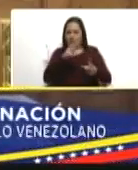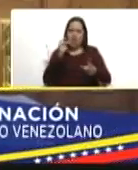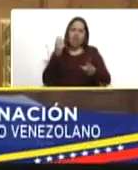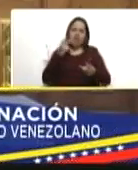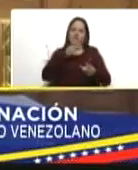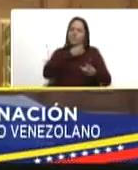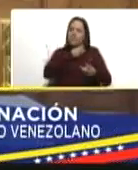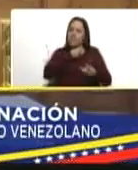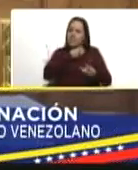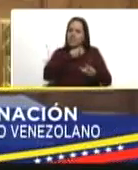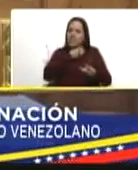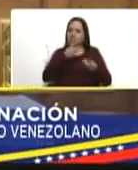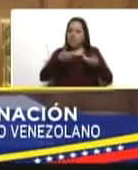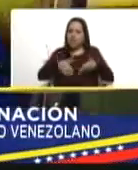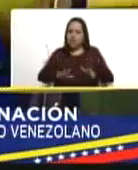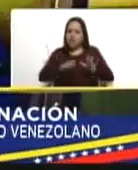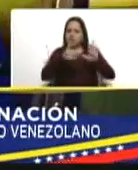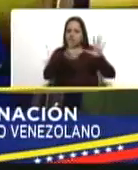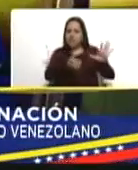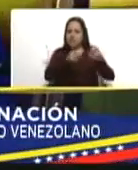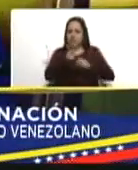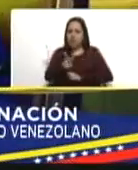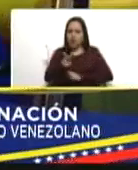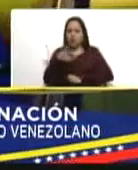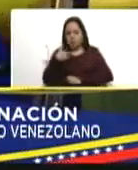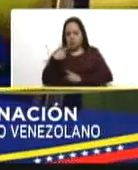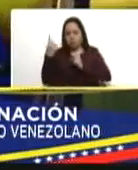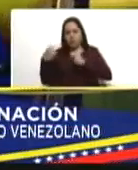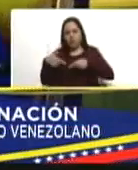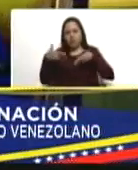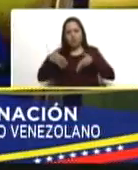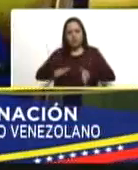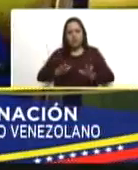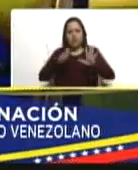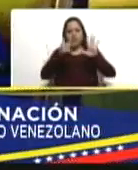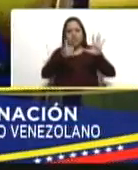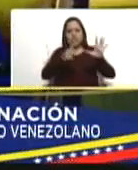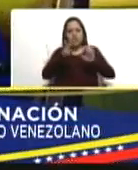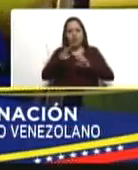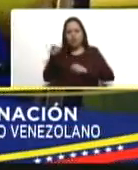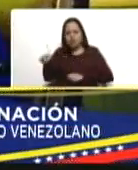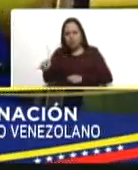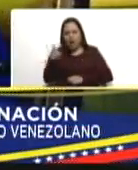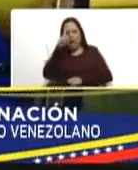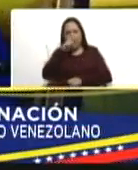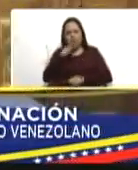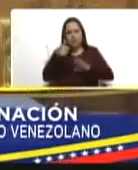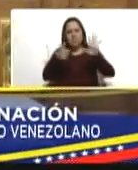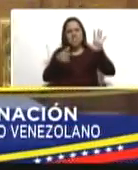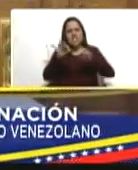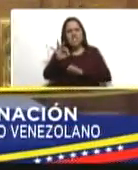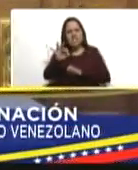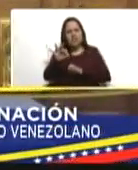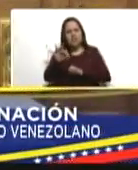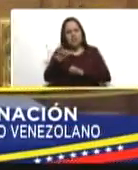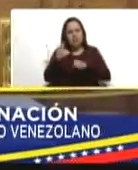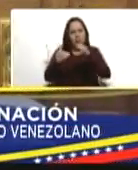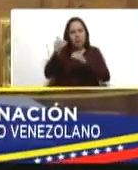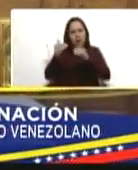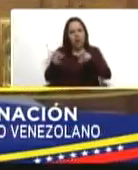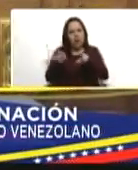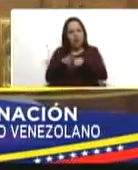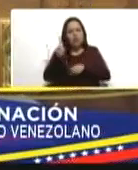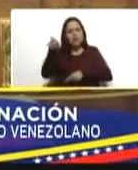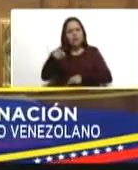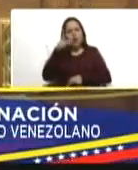fiscal nació en el 62 yo en el 62 tú en el 63 estamos ahí pues esta Fernando Soto